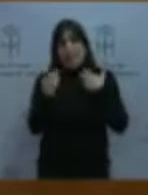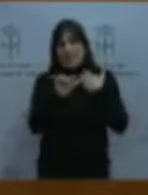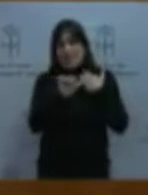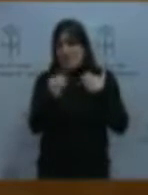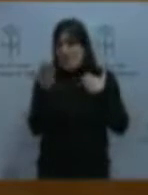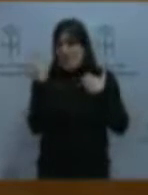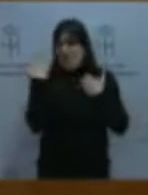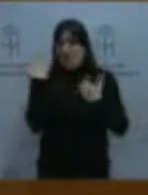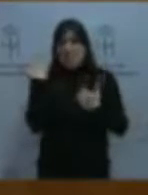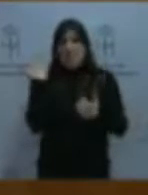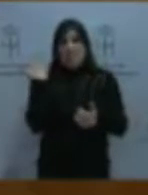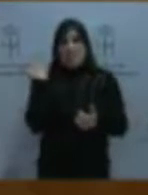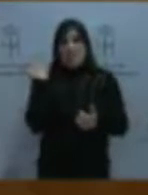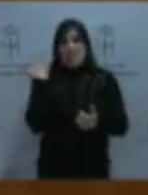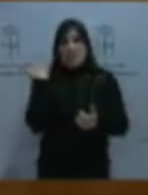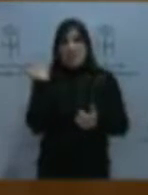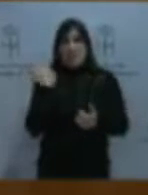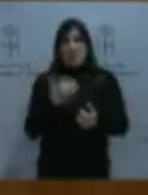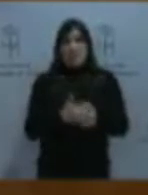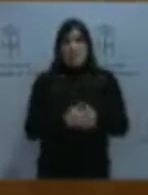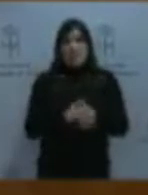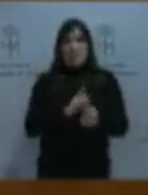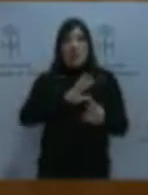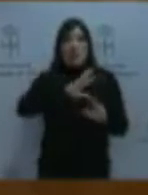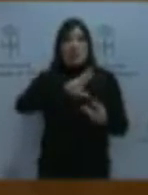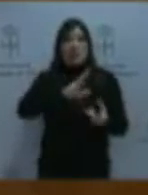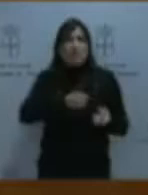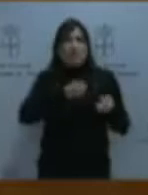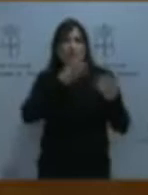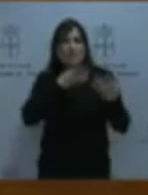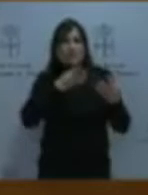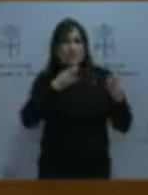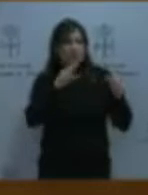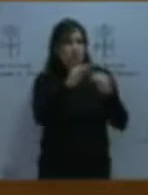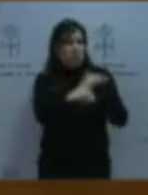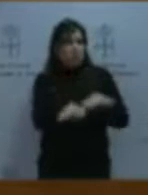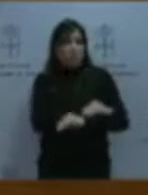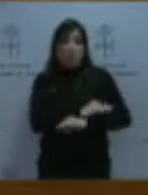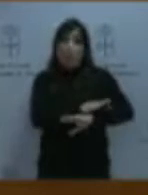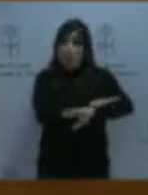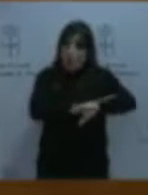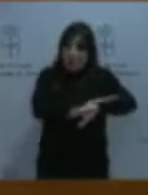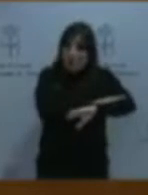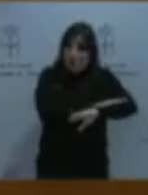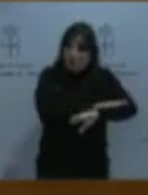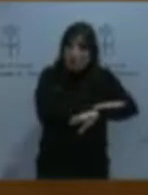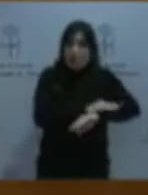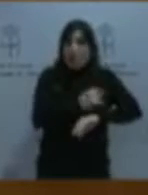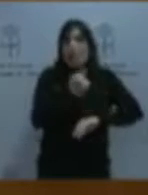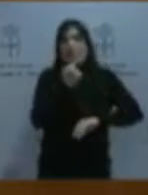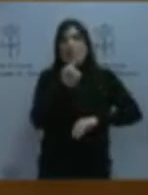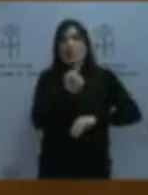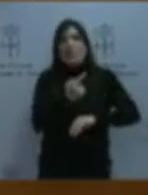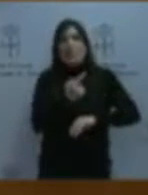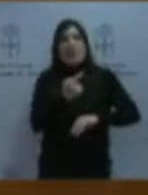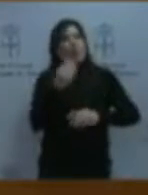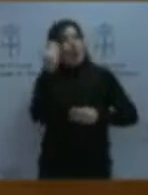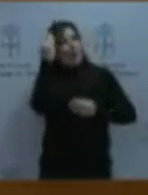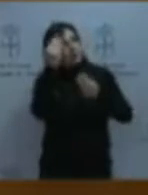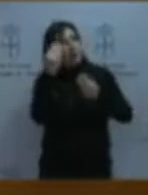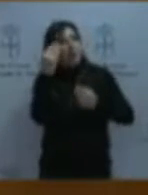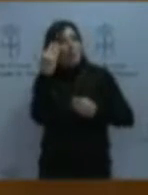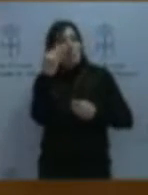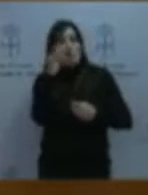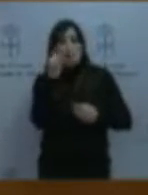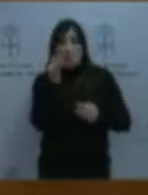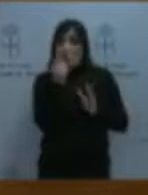noticias contradictorias, ¿no? Por un lado, el Gobierno nos decía que era muy optimista con los datos y con la acción de los planes de calidad del aire